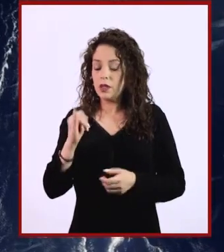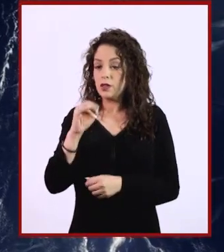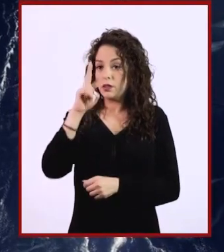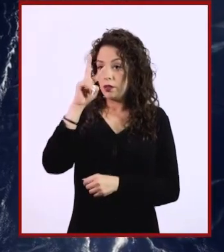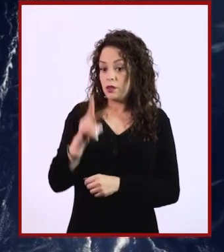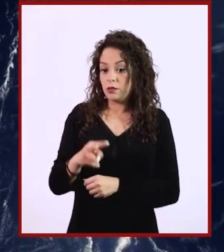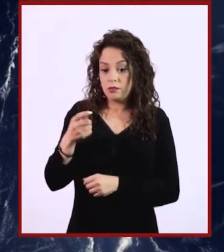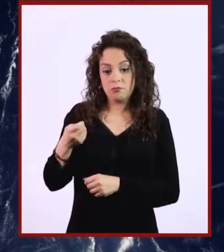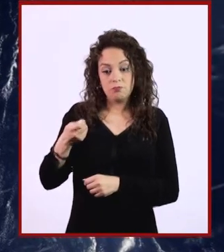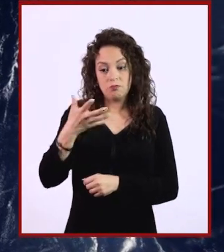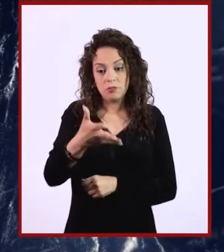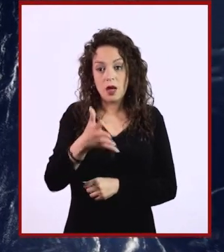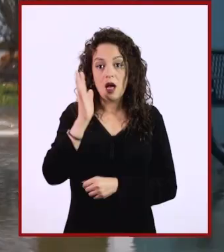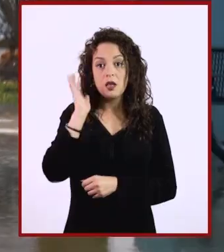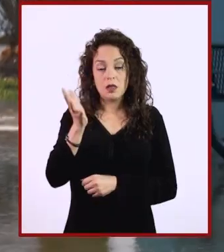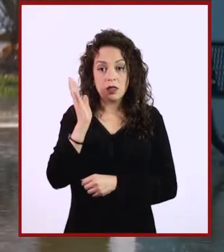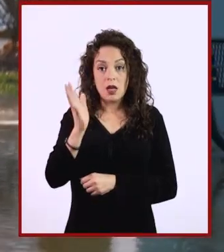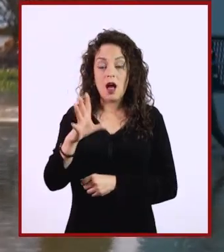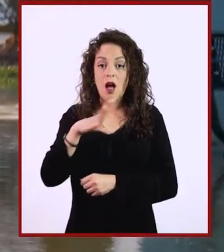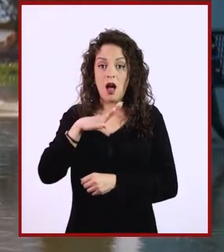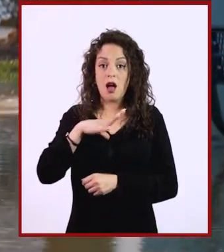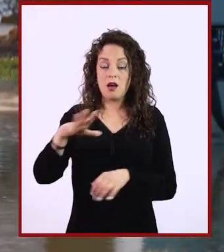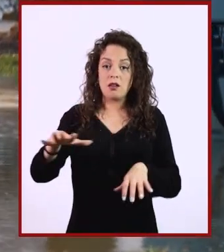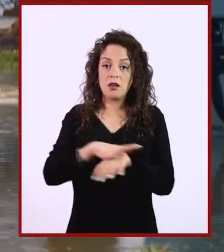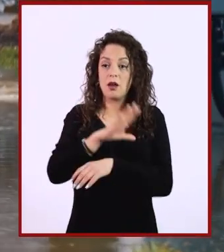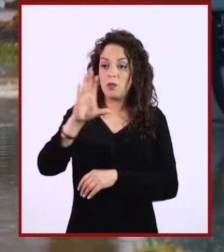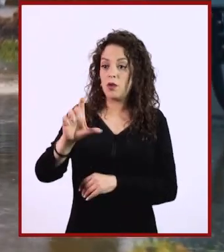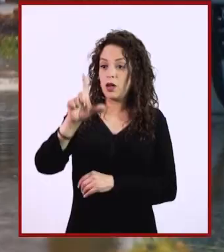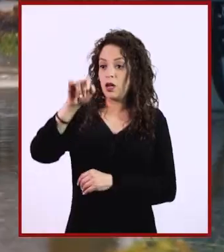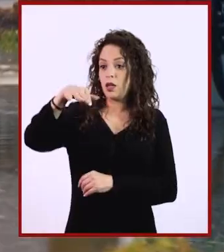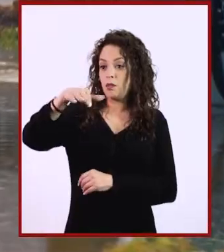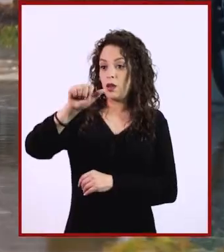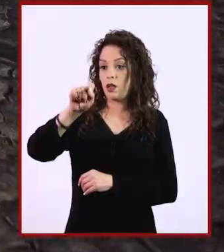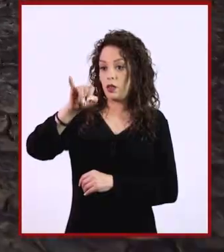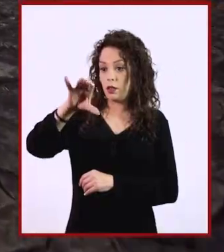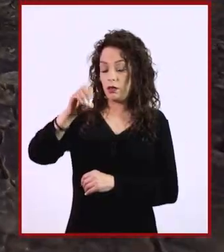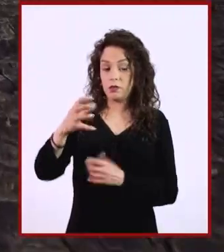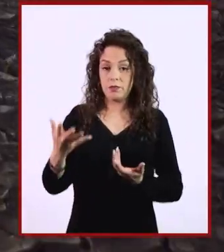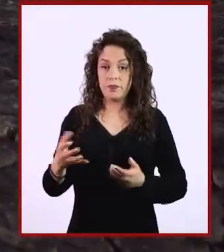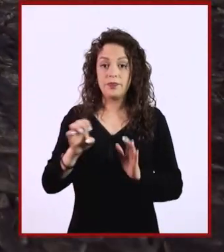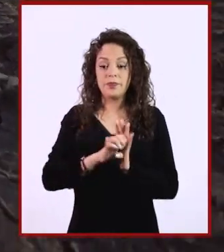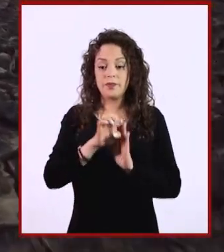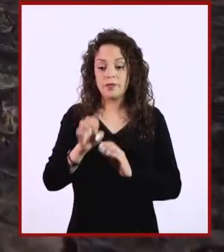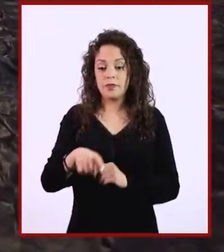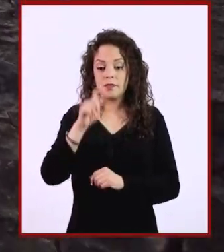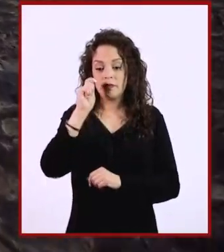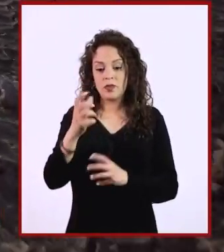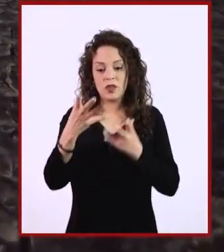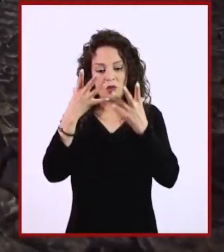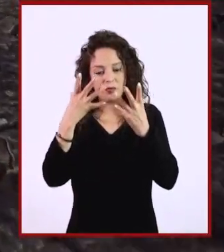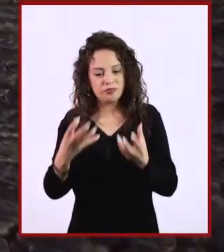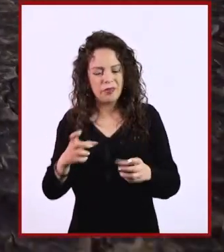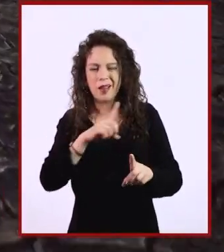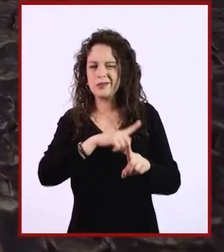cambio climático, ya nos alcanzó el futuro, ¿no? O se habla mucho, por ejemplo, de desertificación, etcétera.